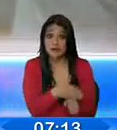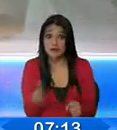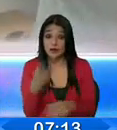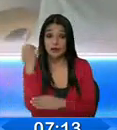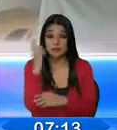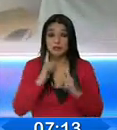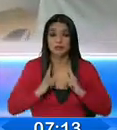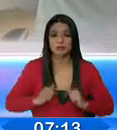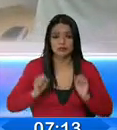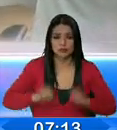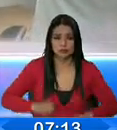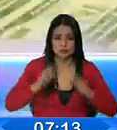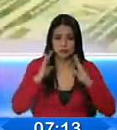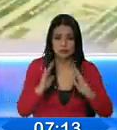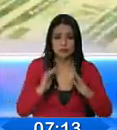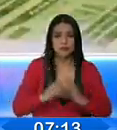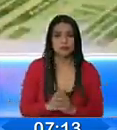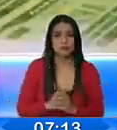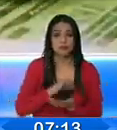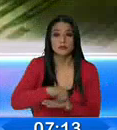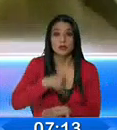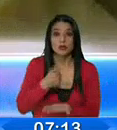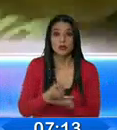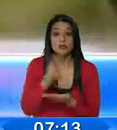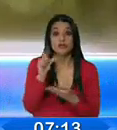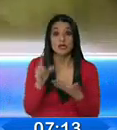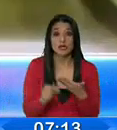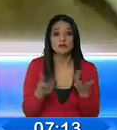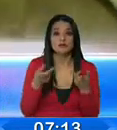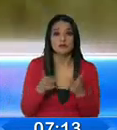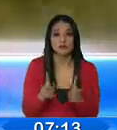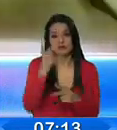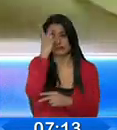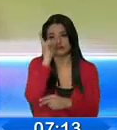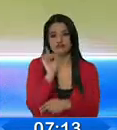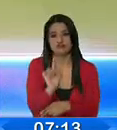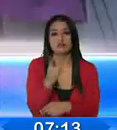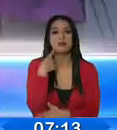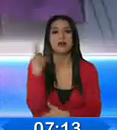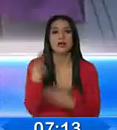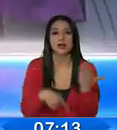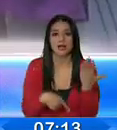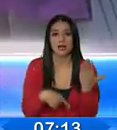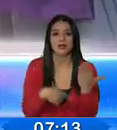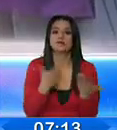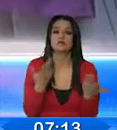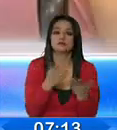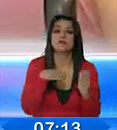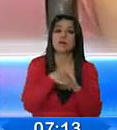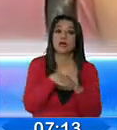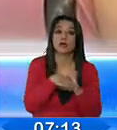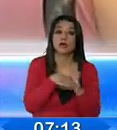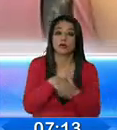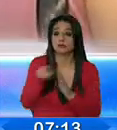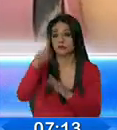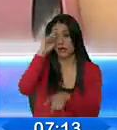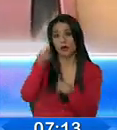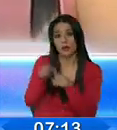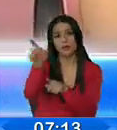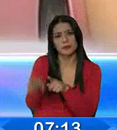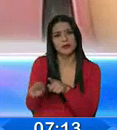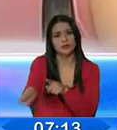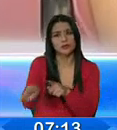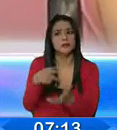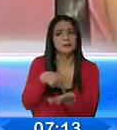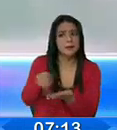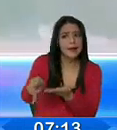emergencia sanitaria. La Junta Monetaria emitirá una resolución para que las entidades financieras lleguen a acuerdos con sus clientes para